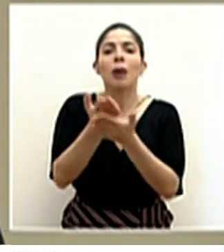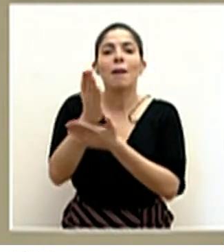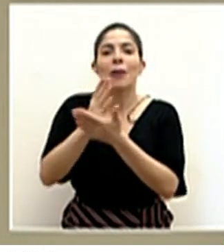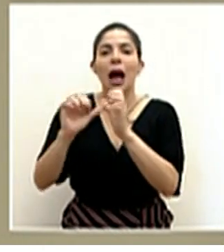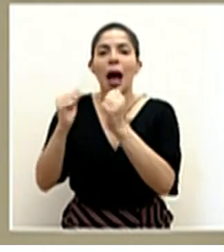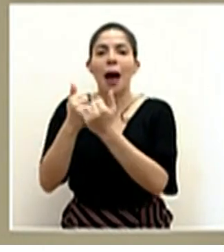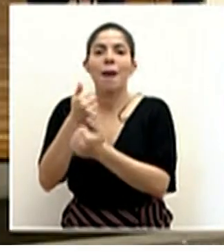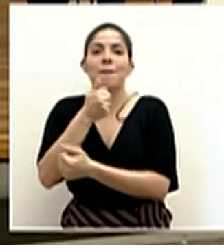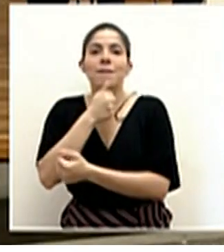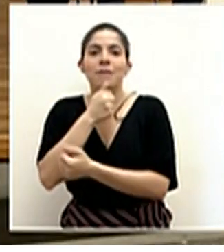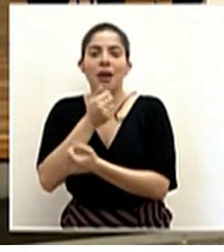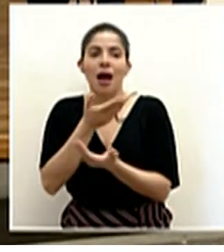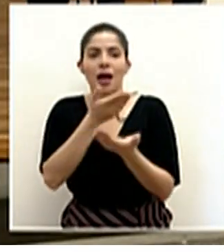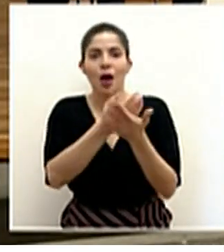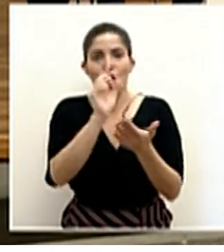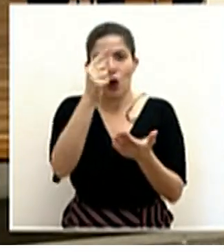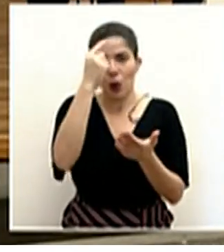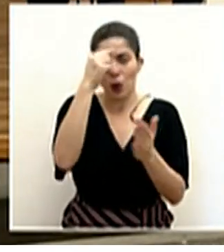don Francisco.